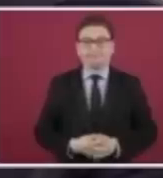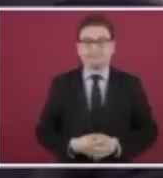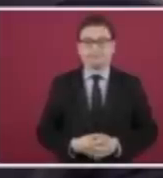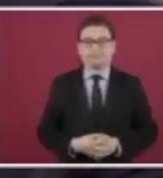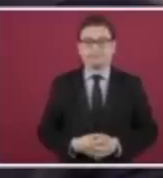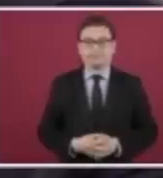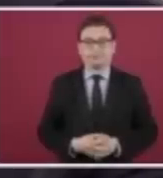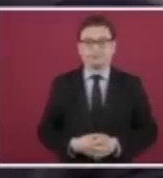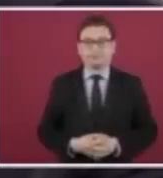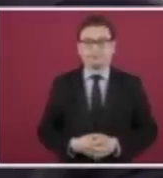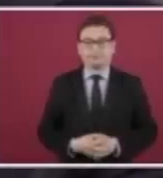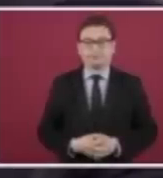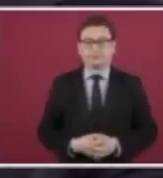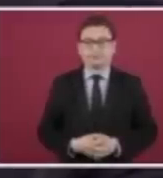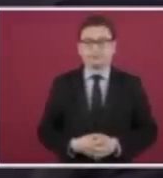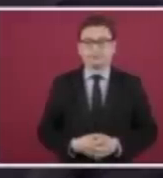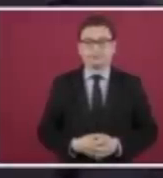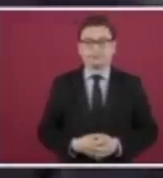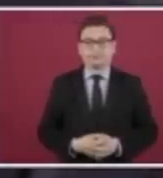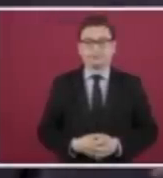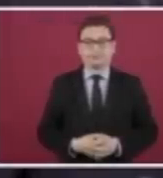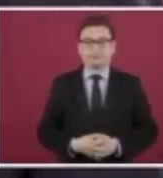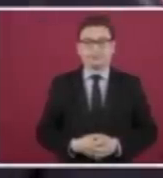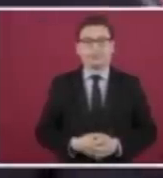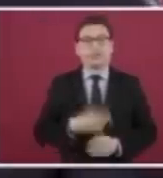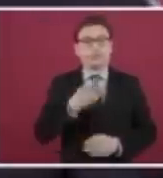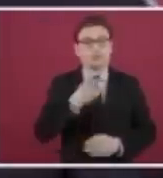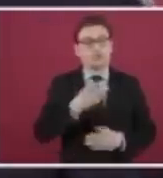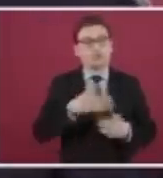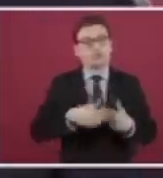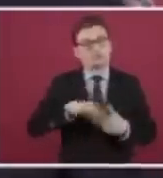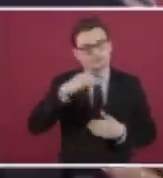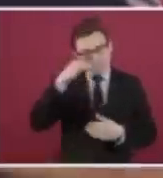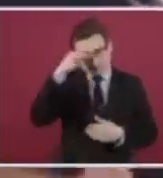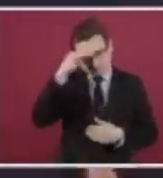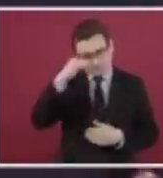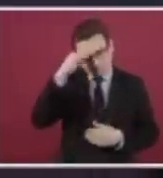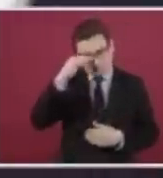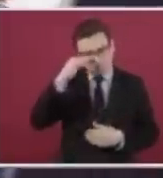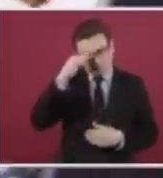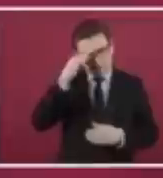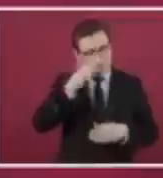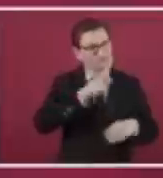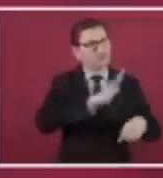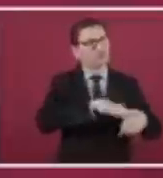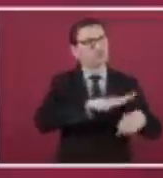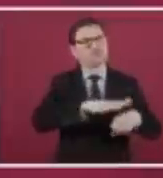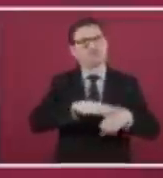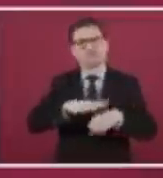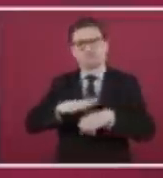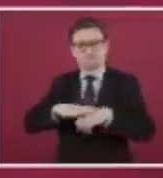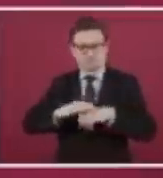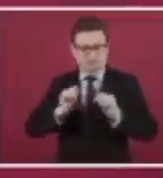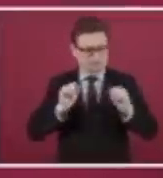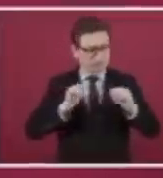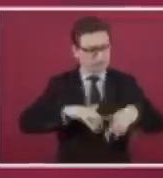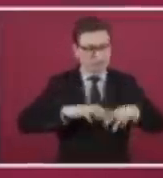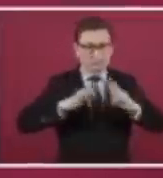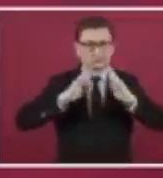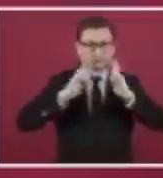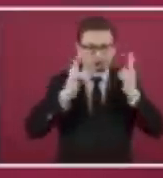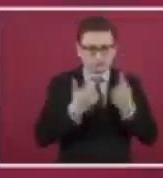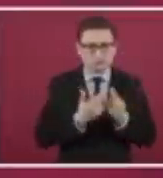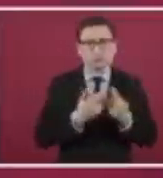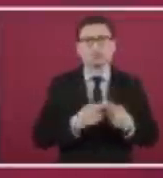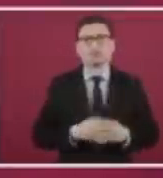se tiene pensado hacer una reunión también